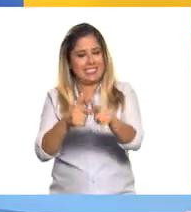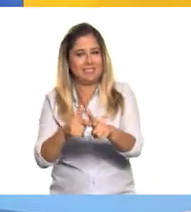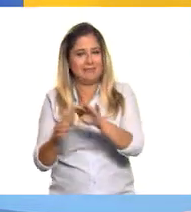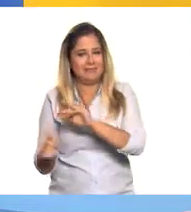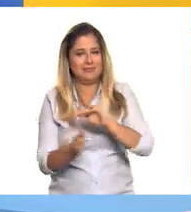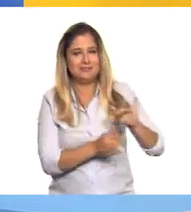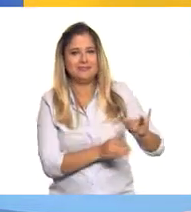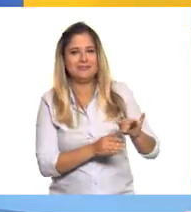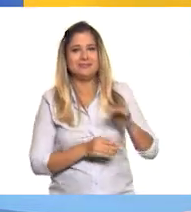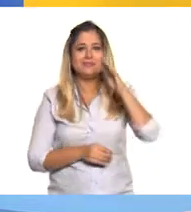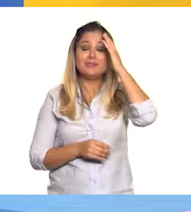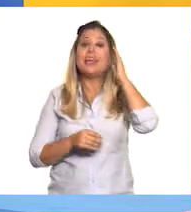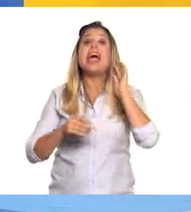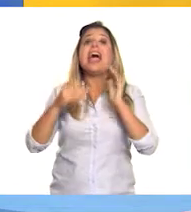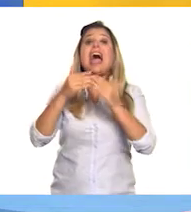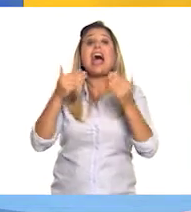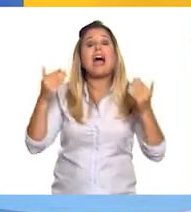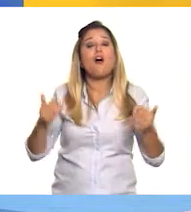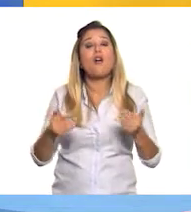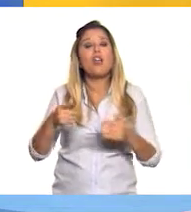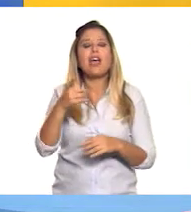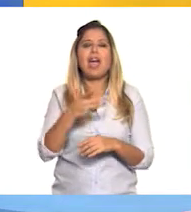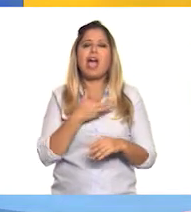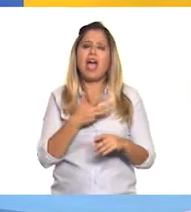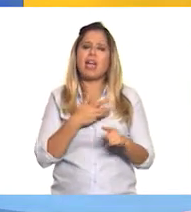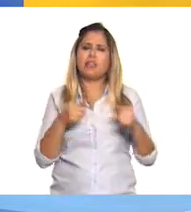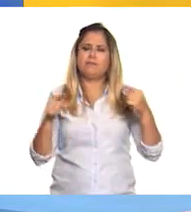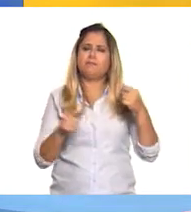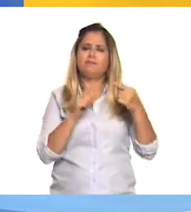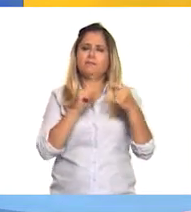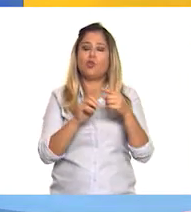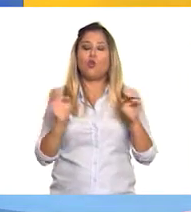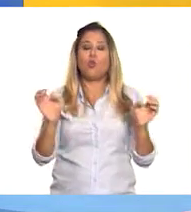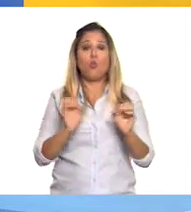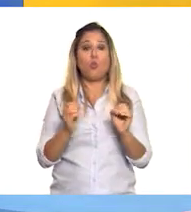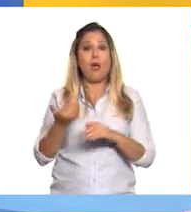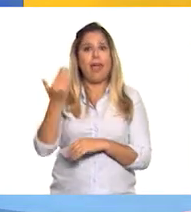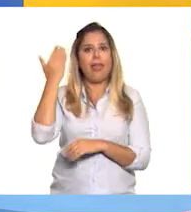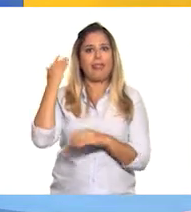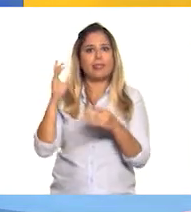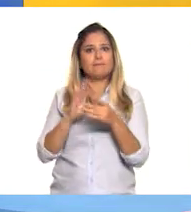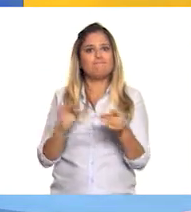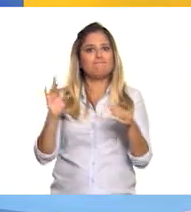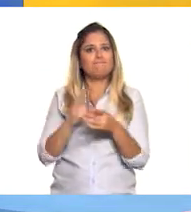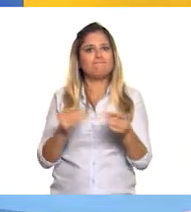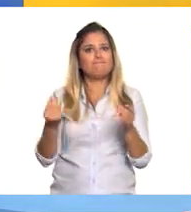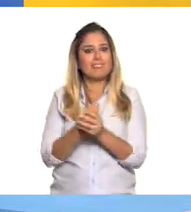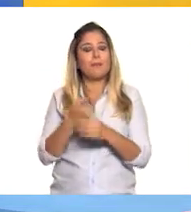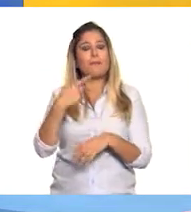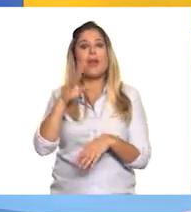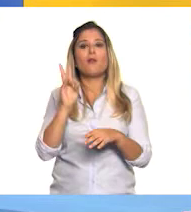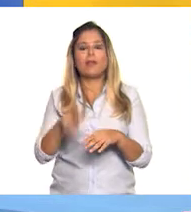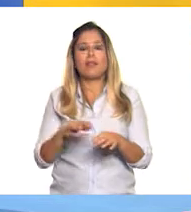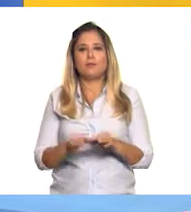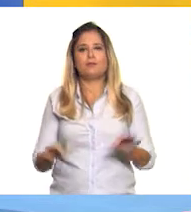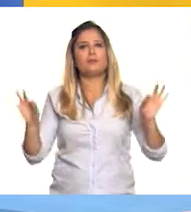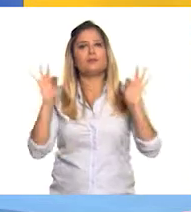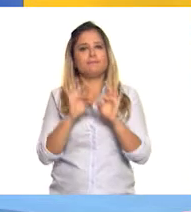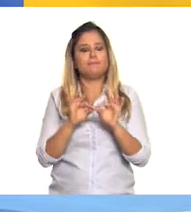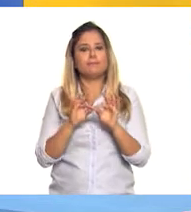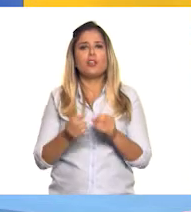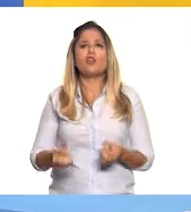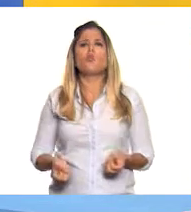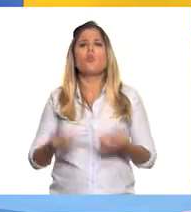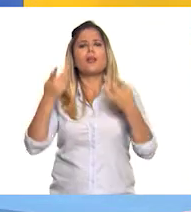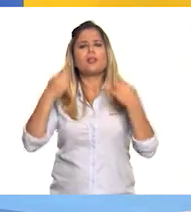parece? Ahora hay un punto del que no hablamos las clases anteriores, pero que es relevante definir.